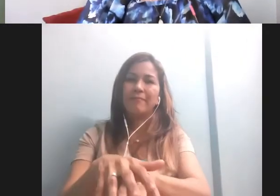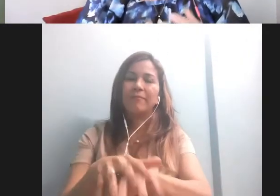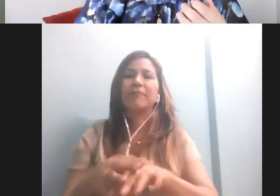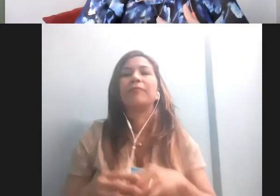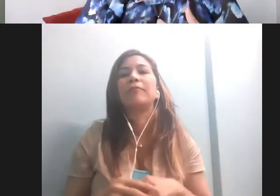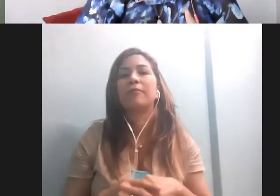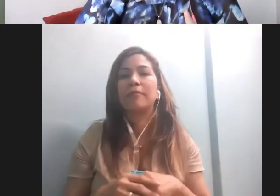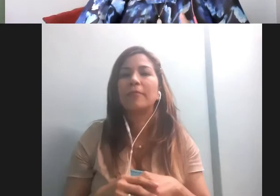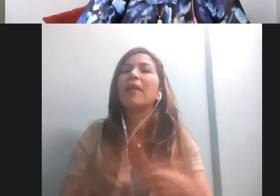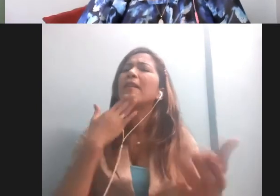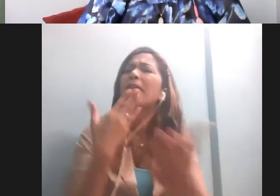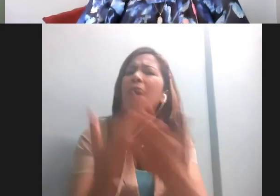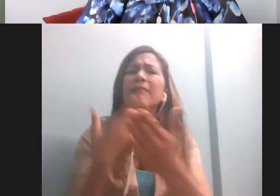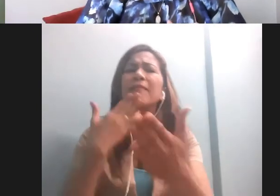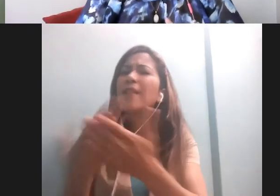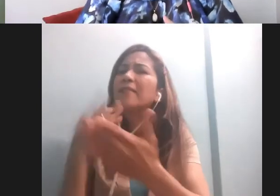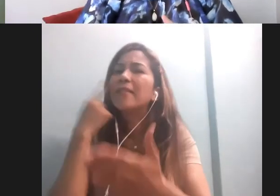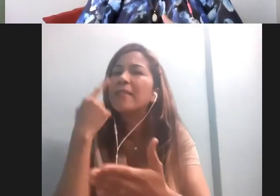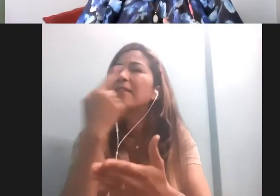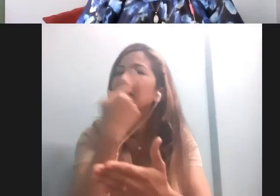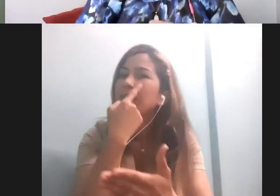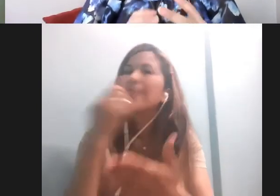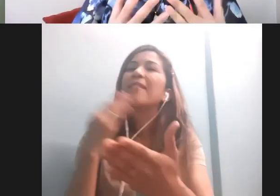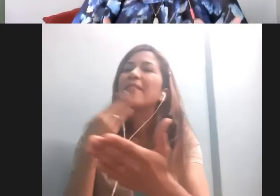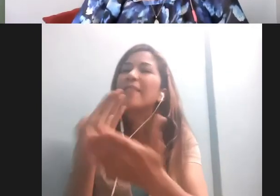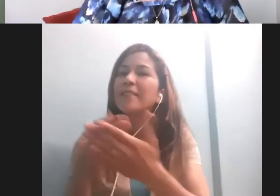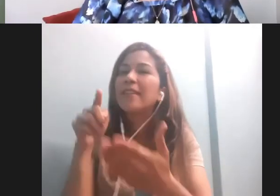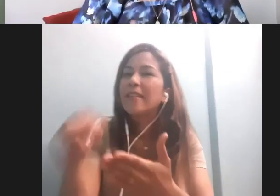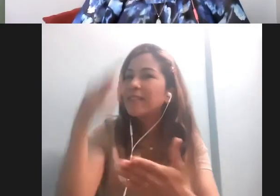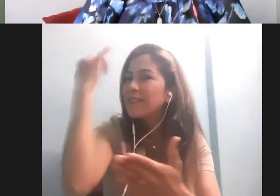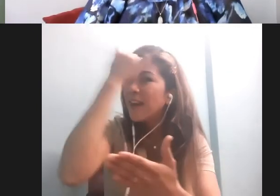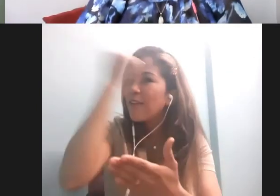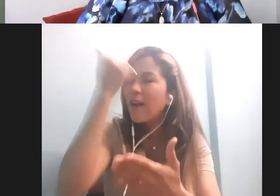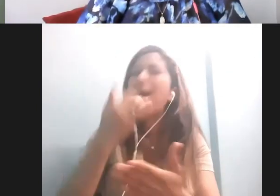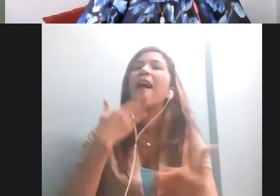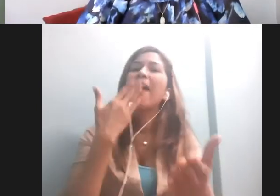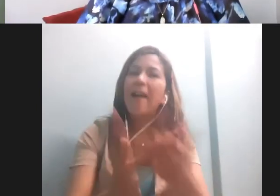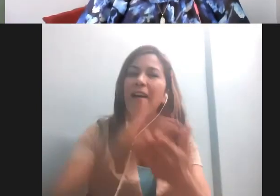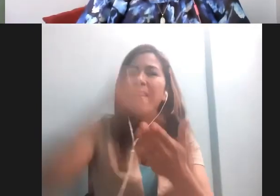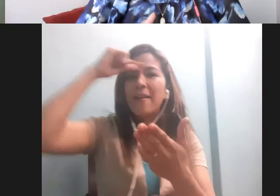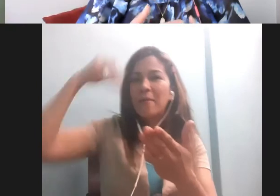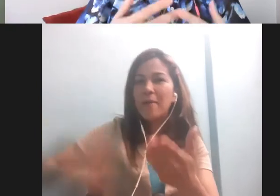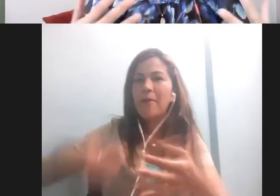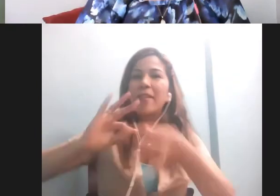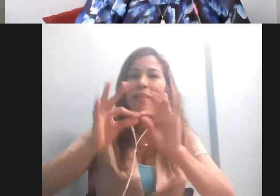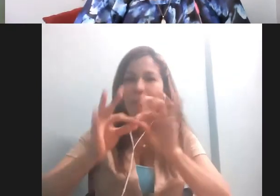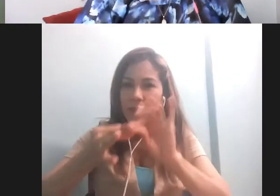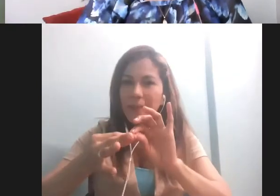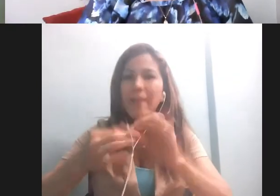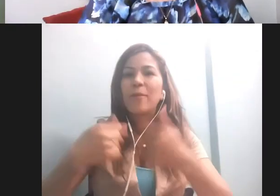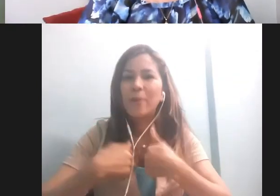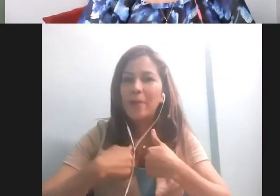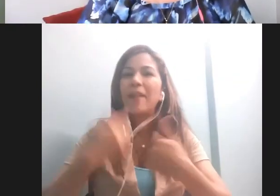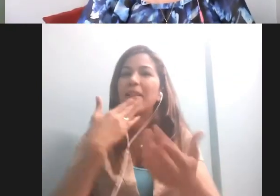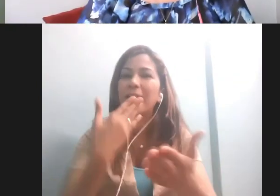Muchísimas gracias a Dalia Sánchez Caridad, a mi querido Jeffer Sencial y también a María Eugenia que ha hecho el maravilloso interpretación de todo